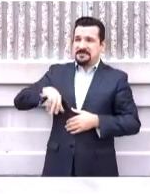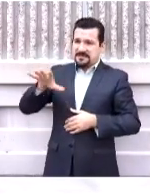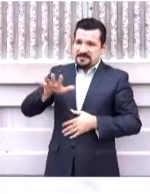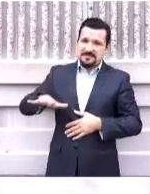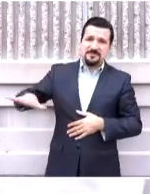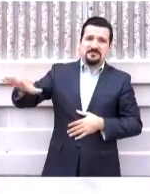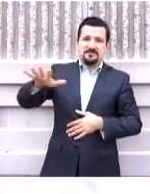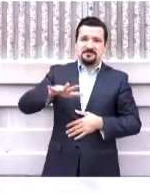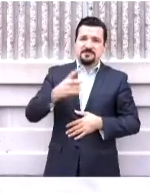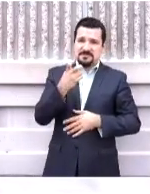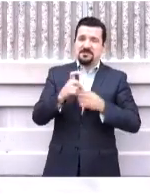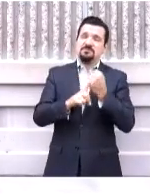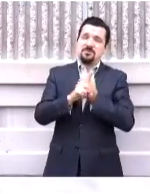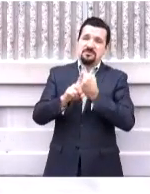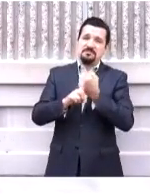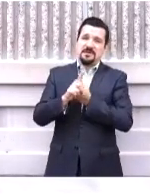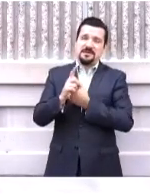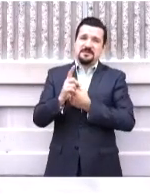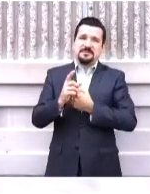esta situación.